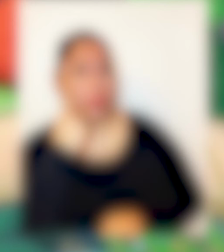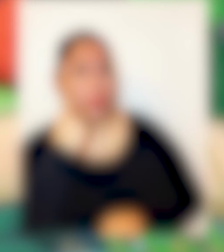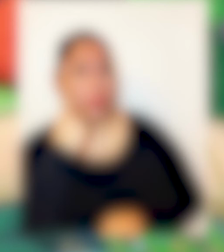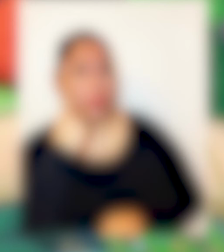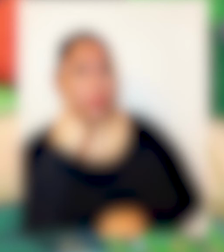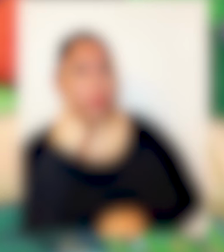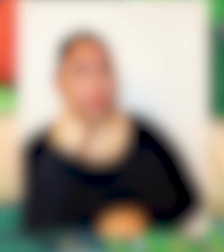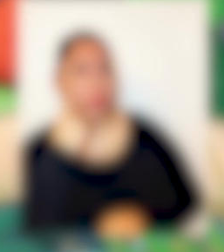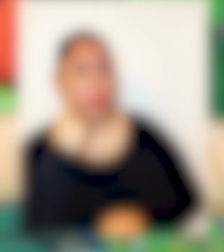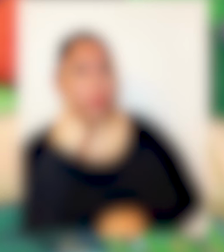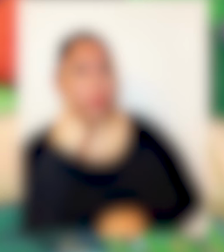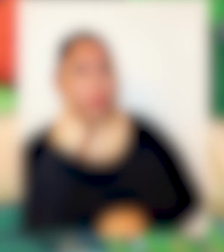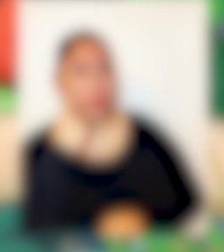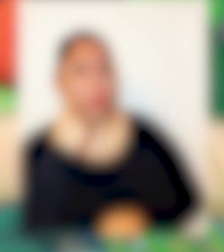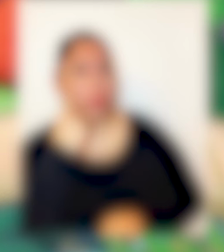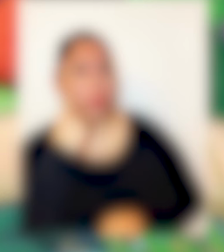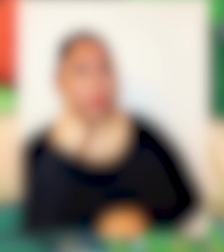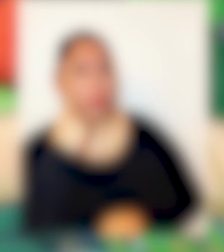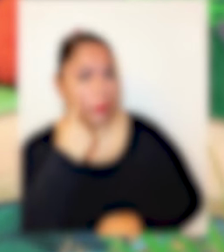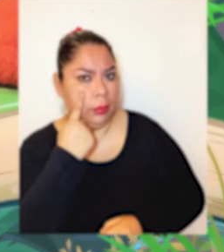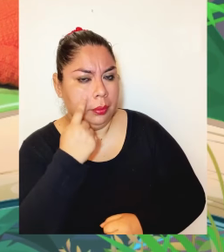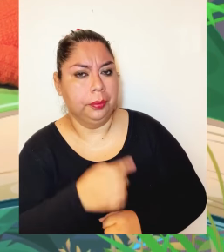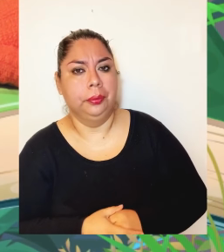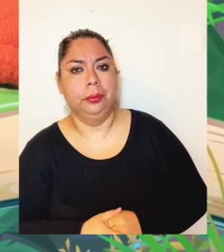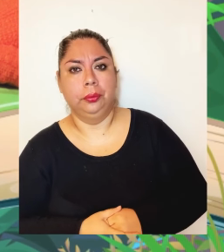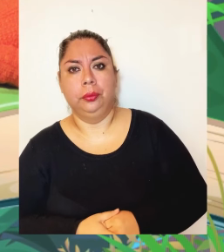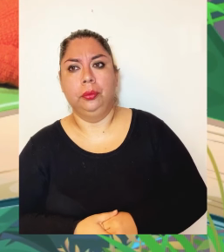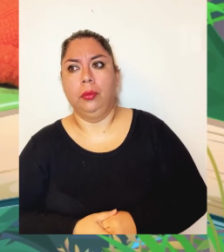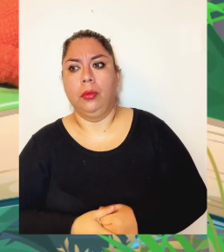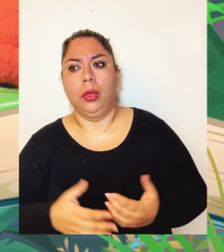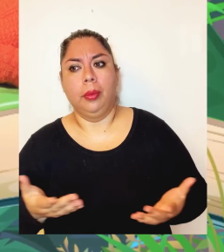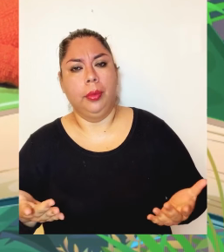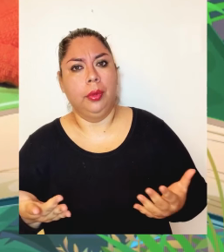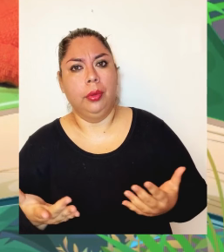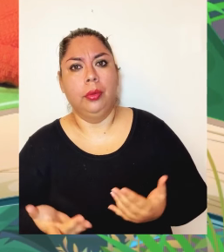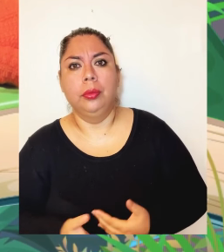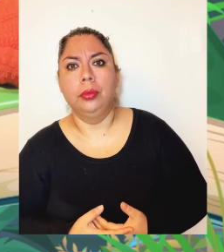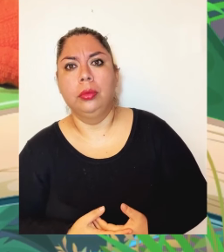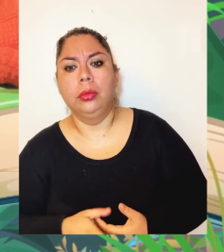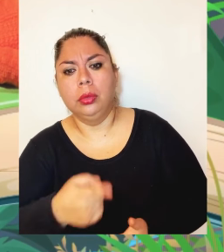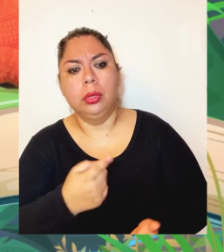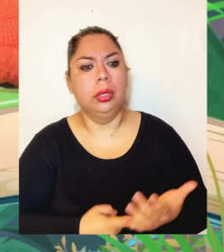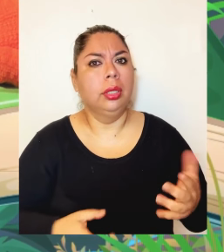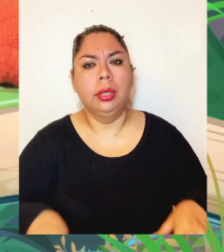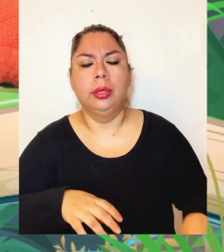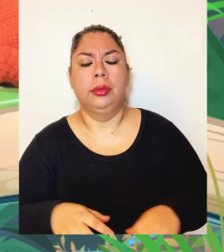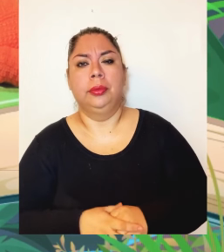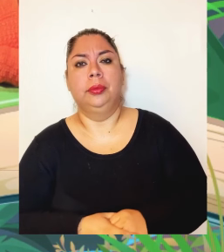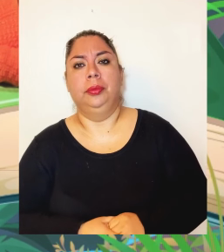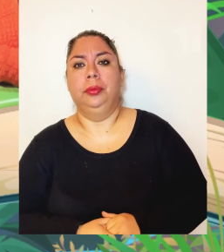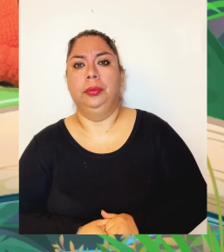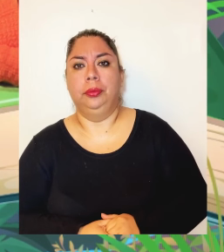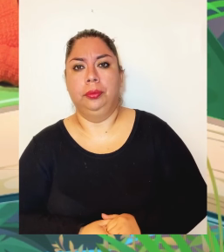canca remangue en español. Rumi, Hinari ima nantas